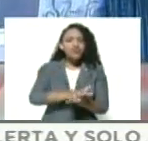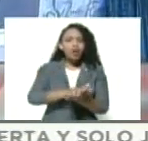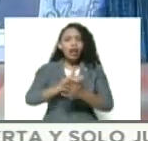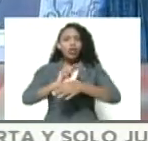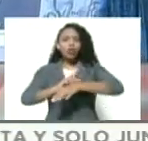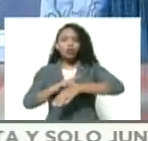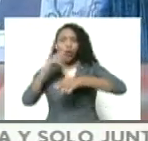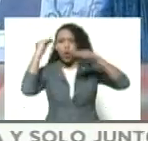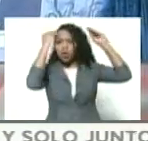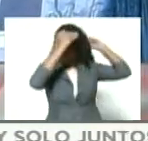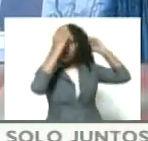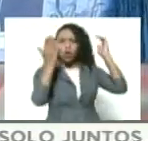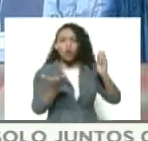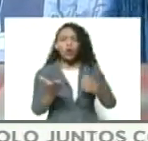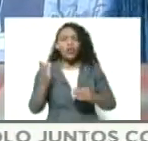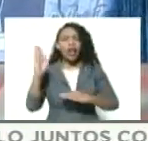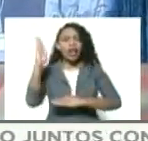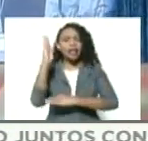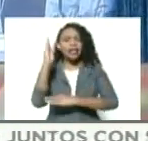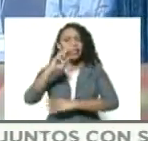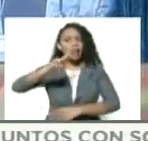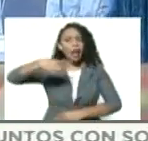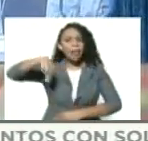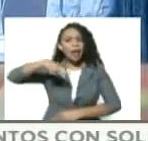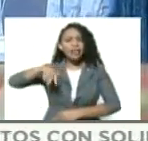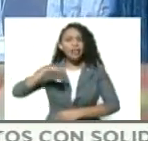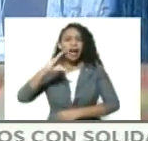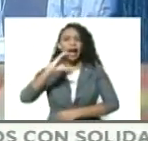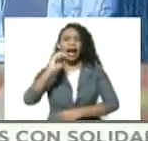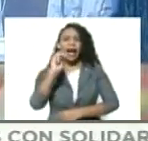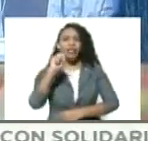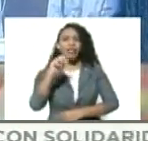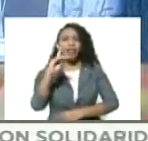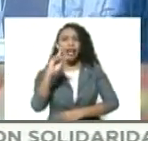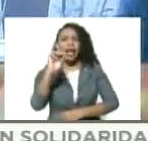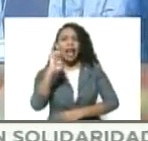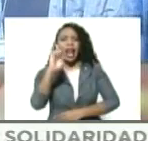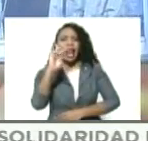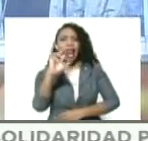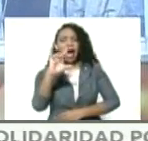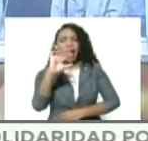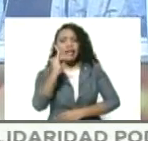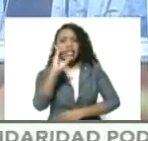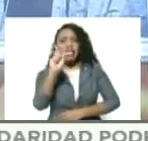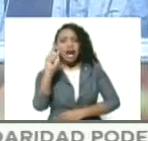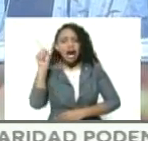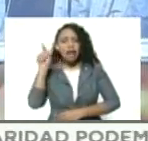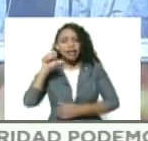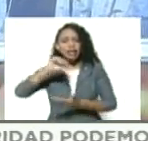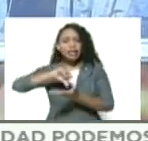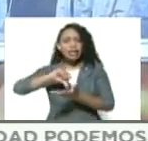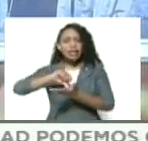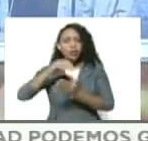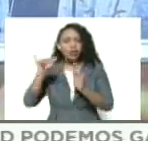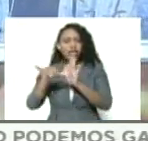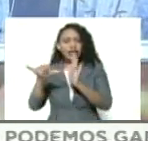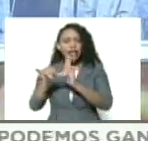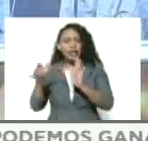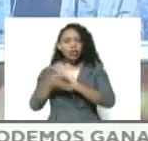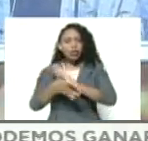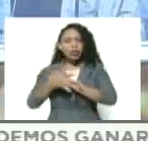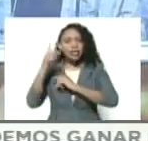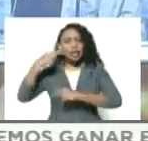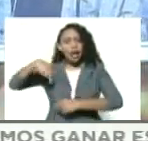Hernández, la iglesia de la Candelaria, en la Plaza de la Candelaria, la Plaza Rafael Urdaneta, que más conocido como la Plaza